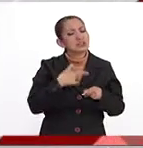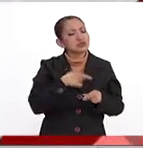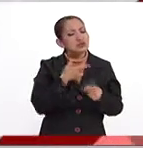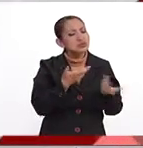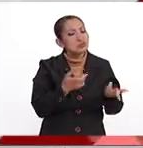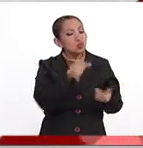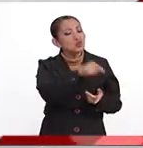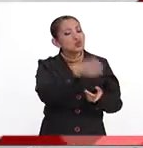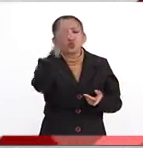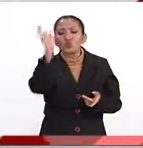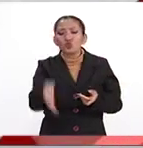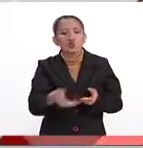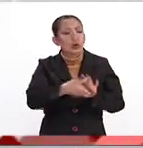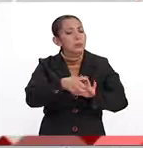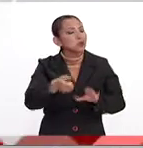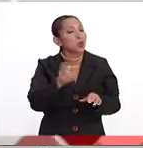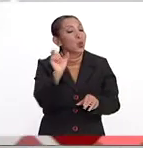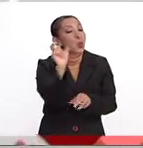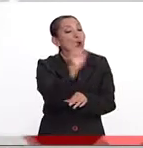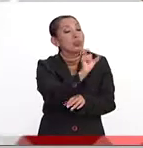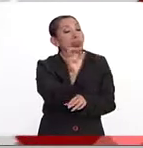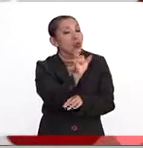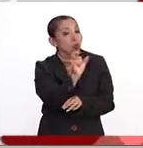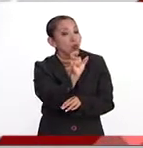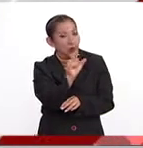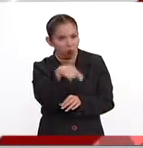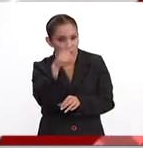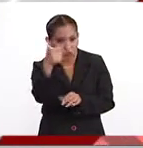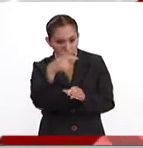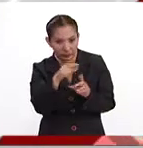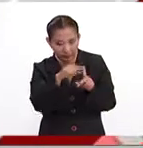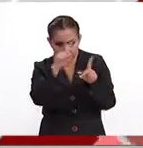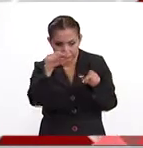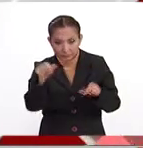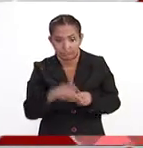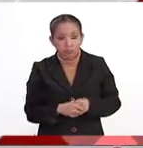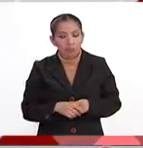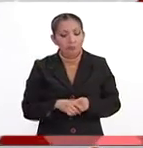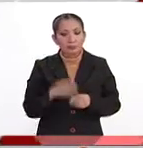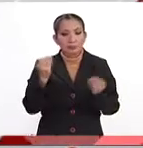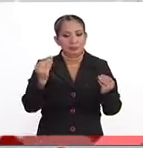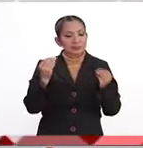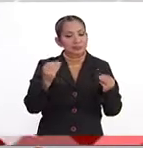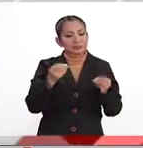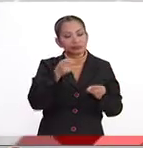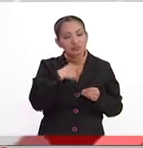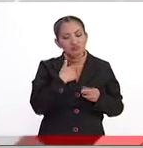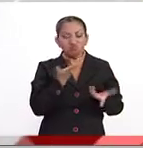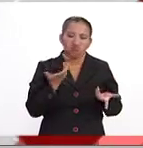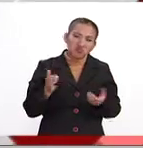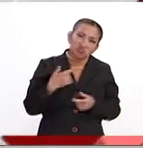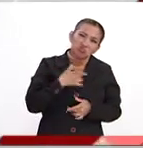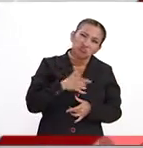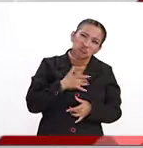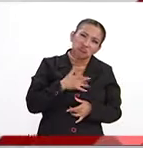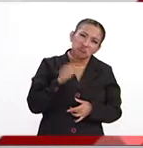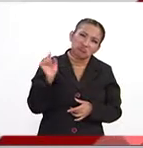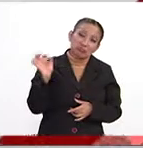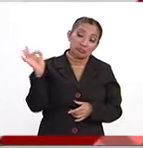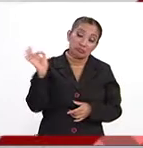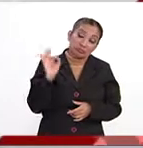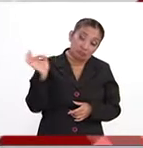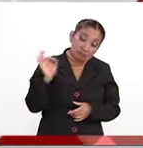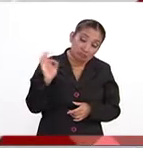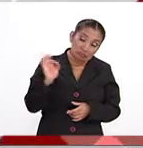dispuesto a justificar, como verán en el siguiente gráfico, mucho tiene que ver con